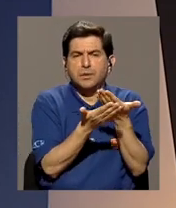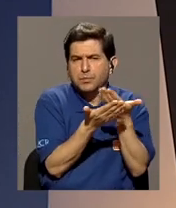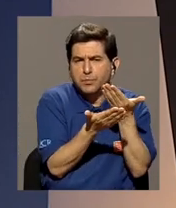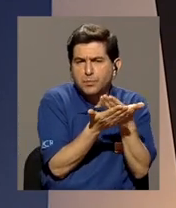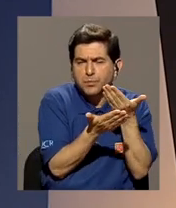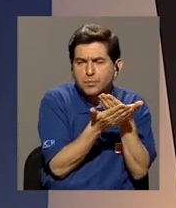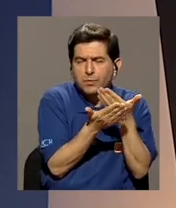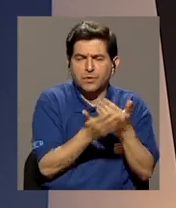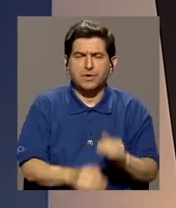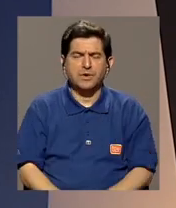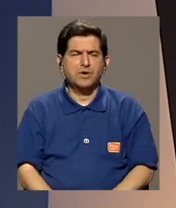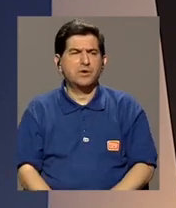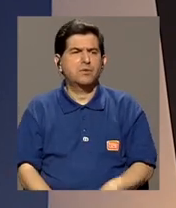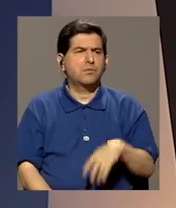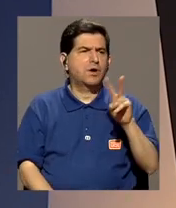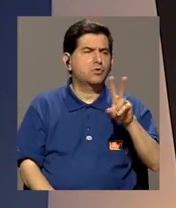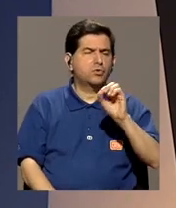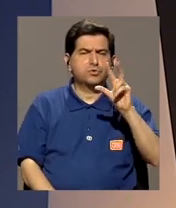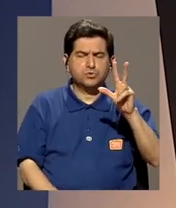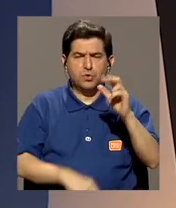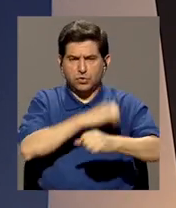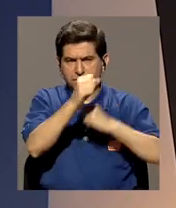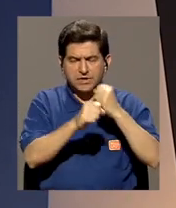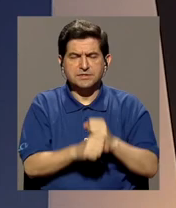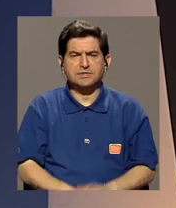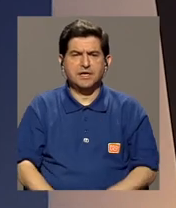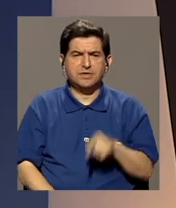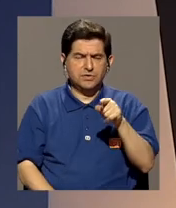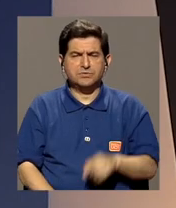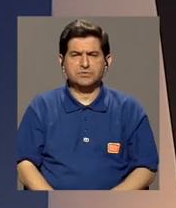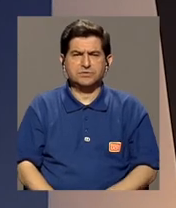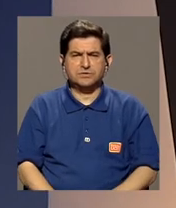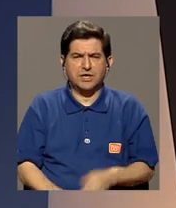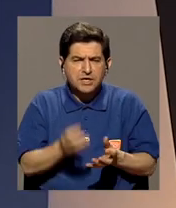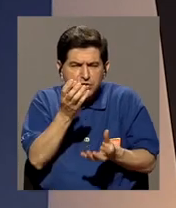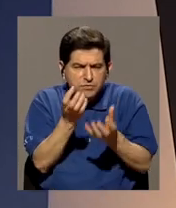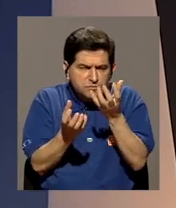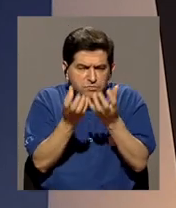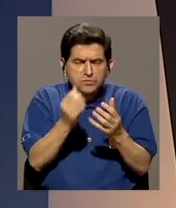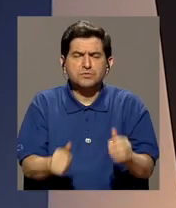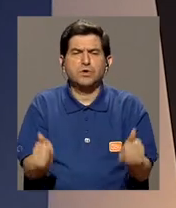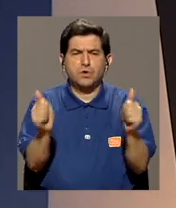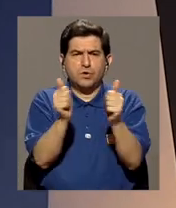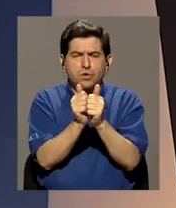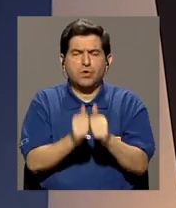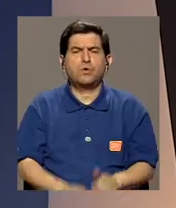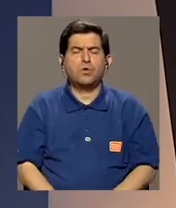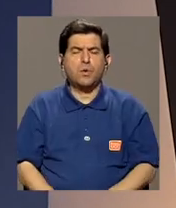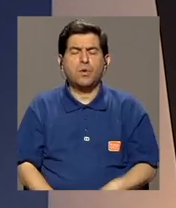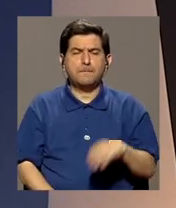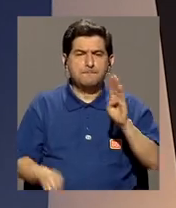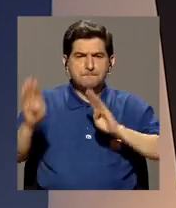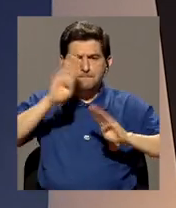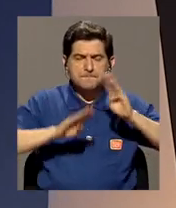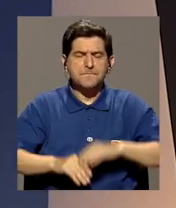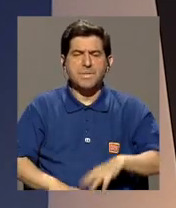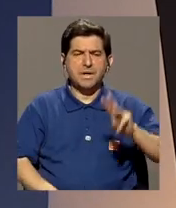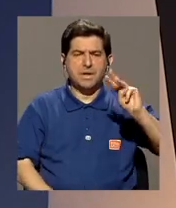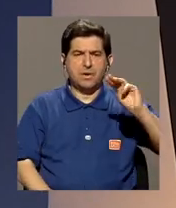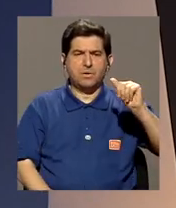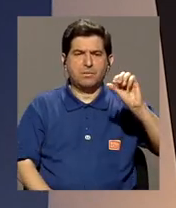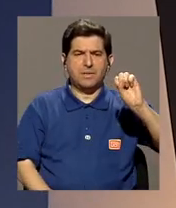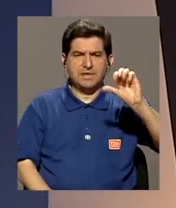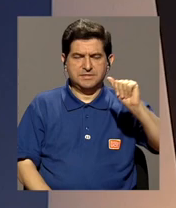ya 23 años calderas con pellets con biomasa